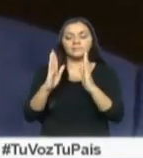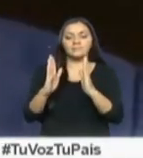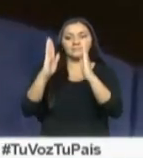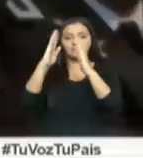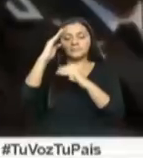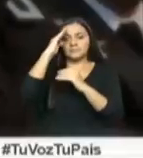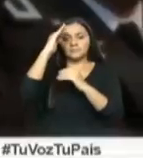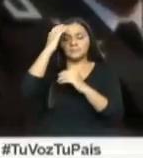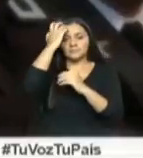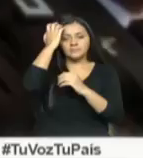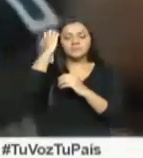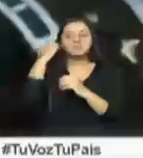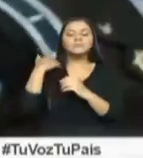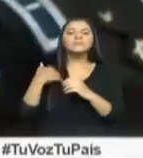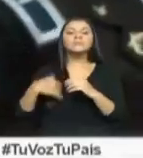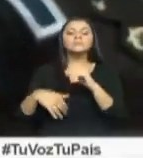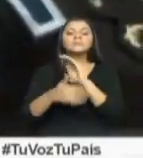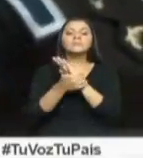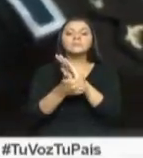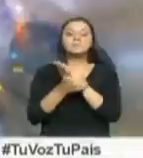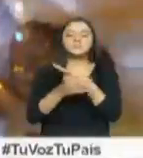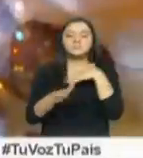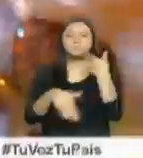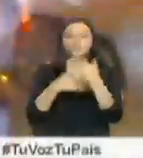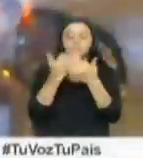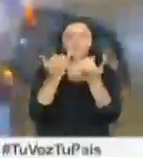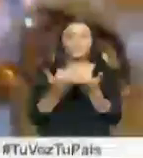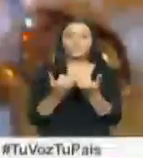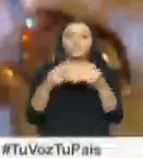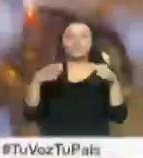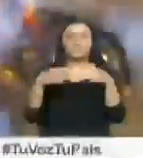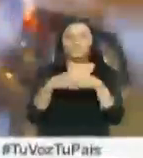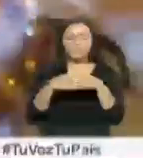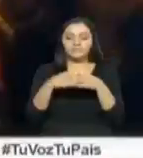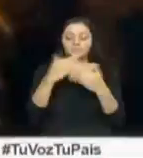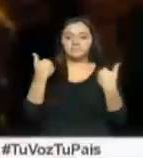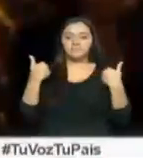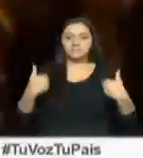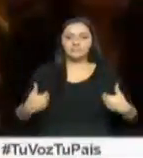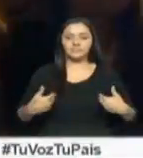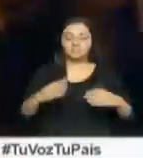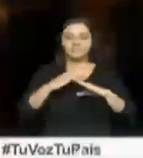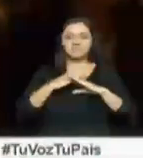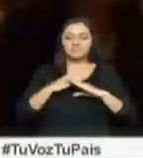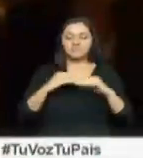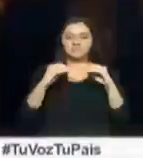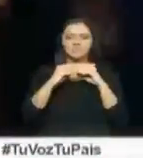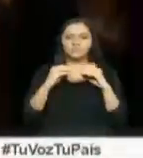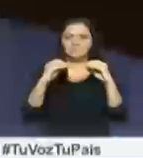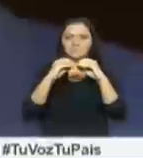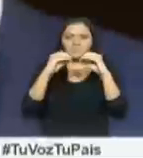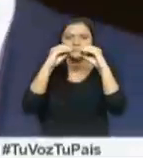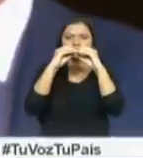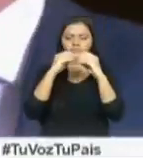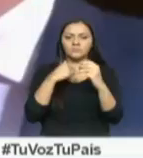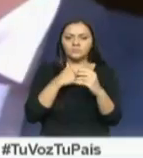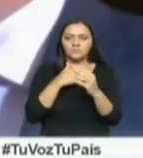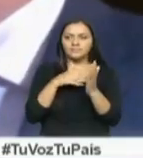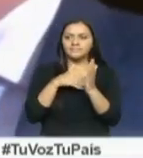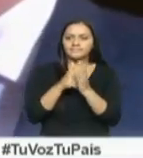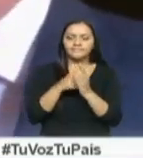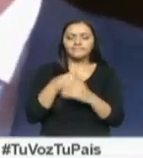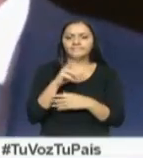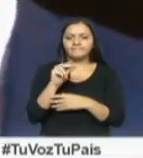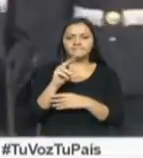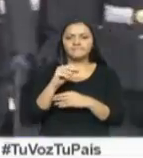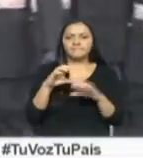más capacitación, con herramientas, con armas, con chalecos antibalas. No vamos a dar tregua a la delincuencia común ni al